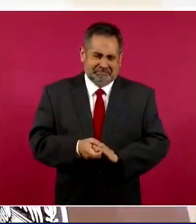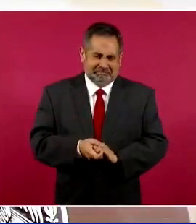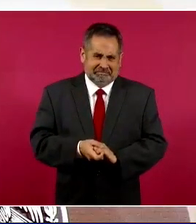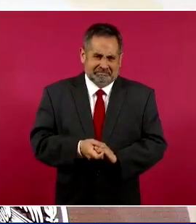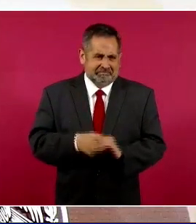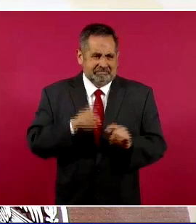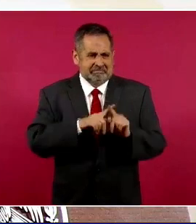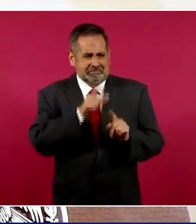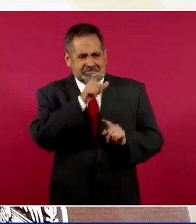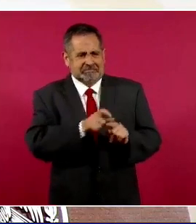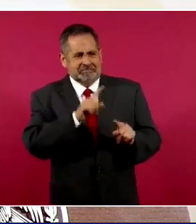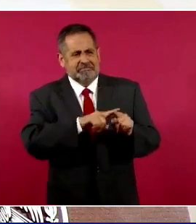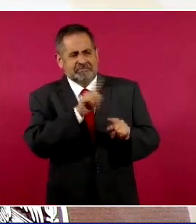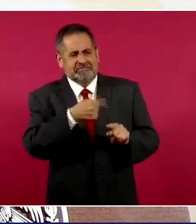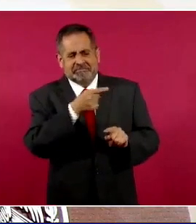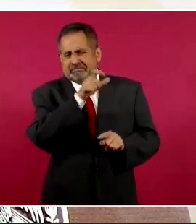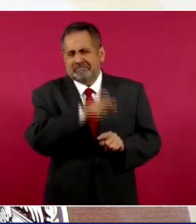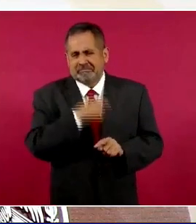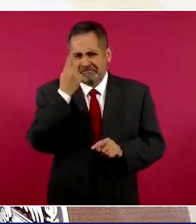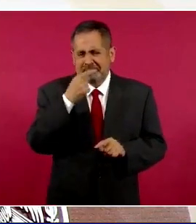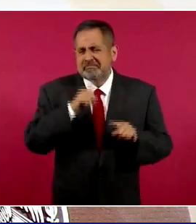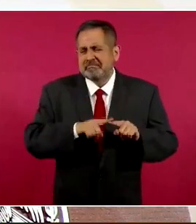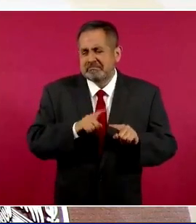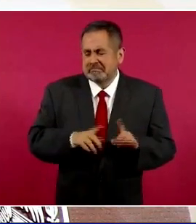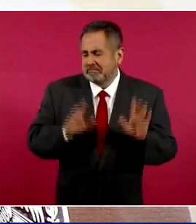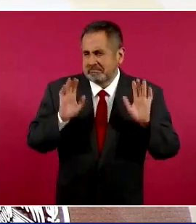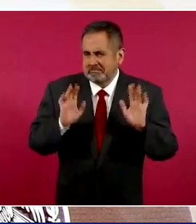quién es. O sea,